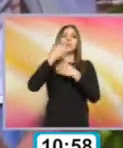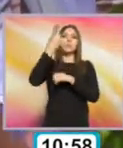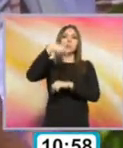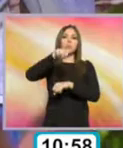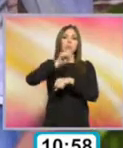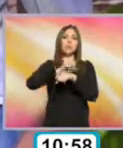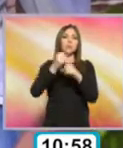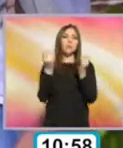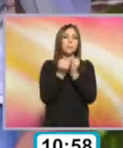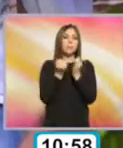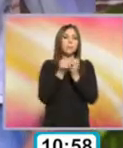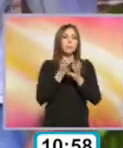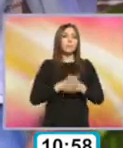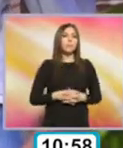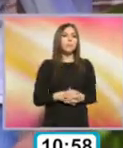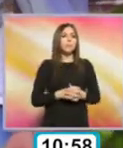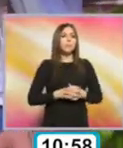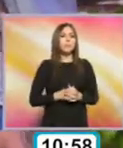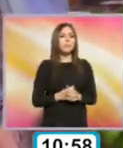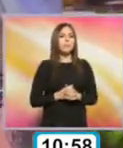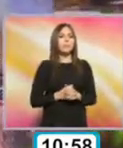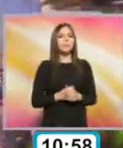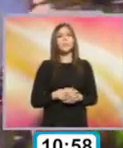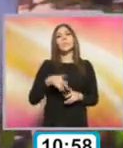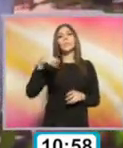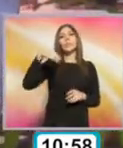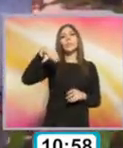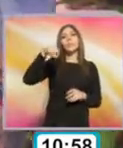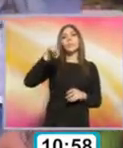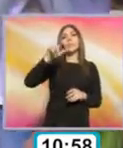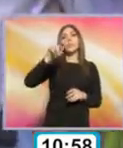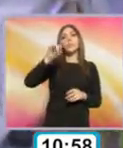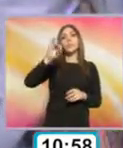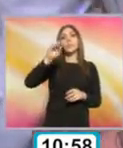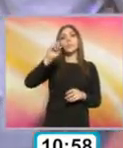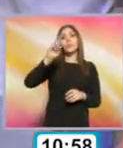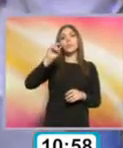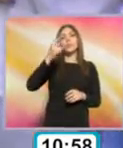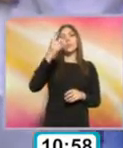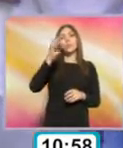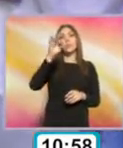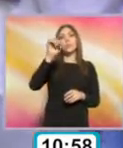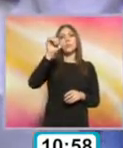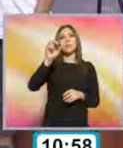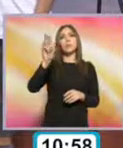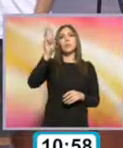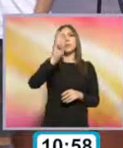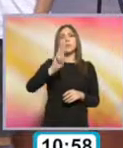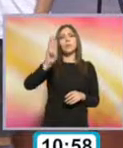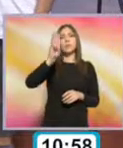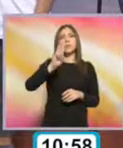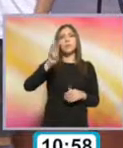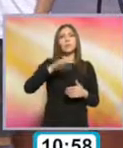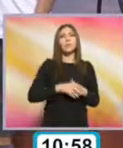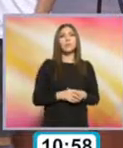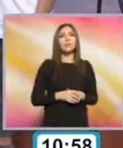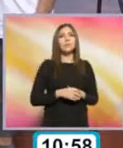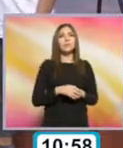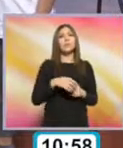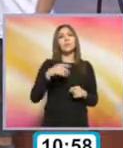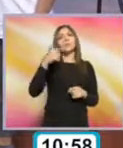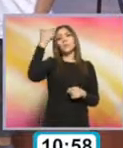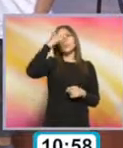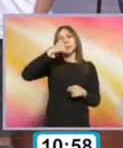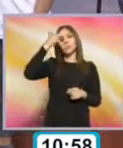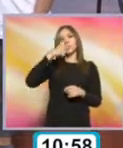también en el Multiforo 246, el miércoles 21 horas. Y el jueves, miércoles 17, 21, a las 21 horas.